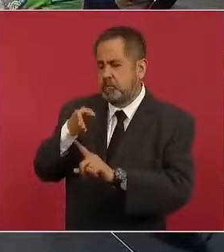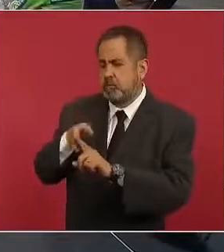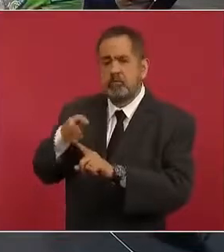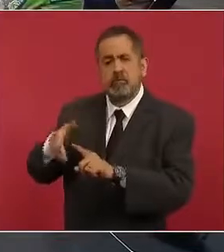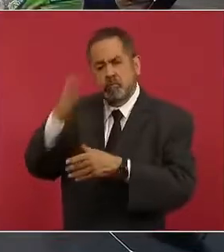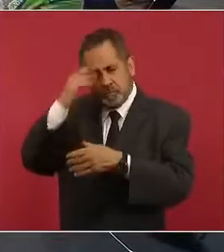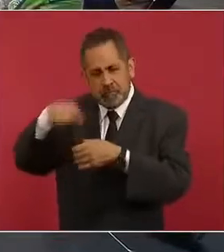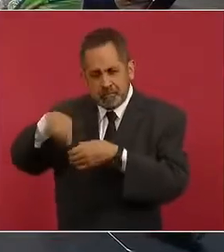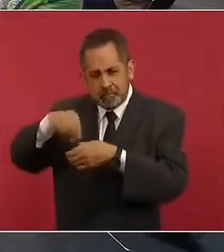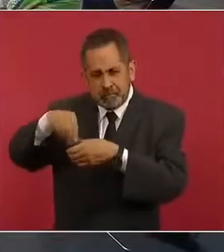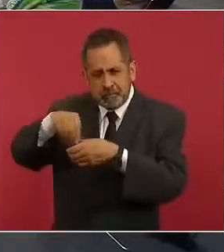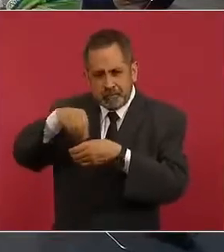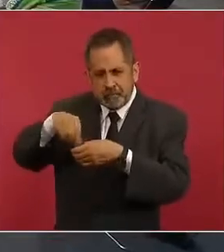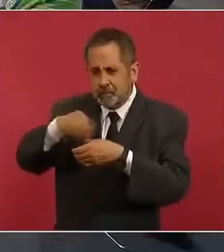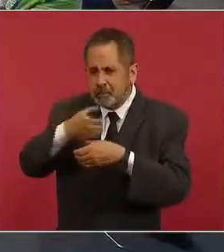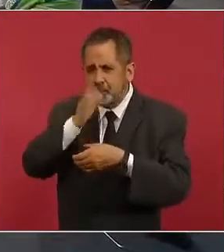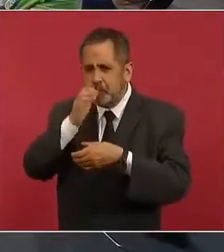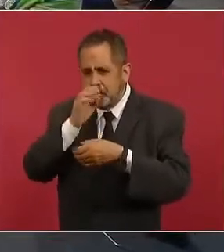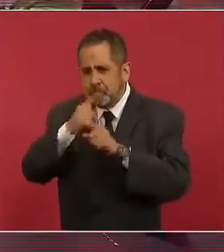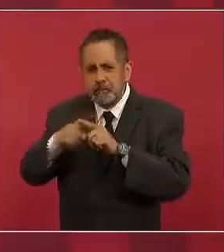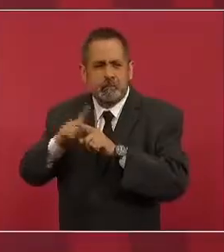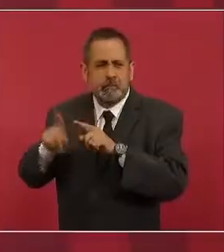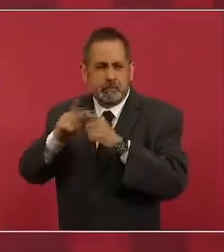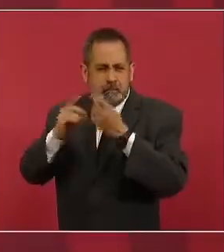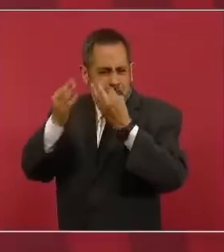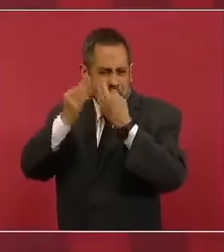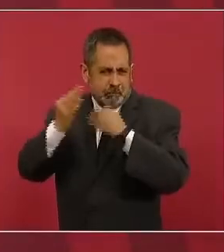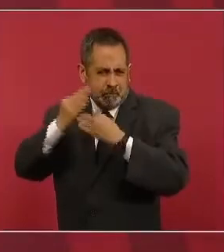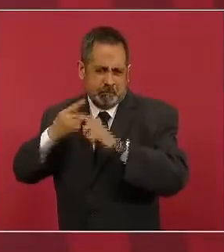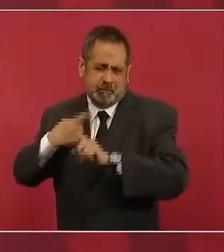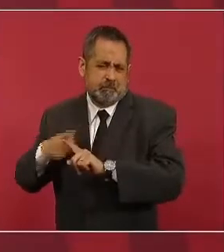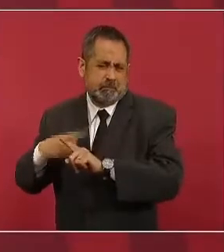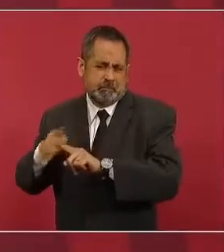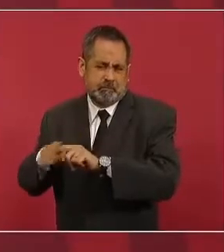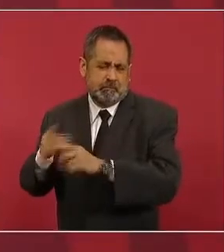remedios y tratamientos para